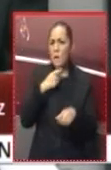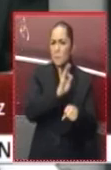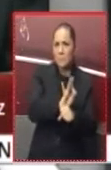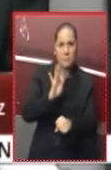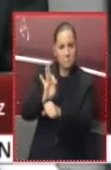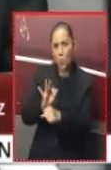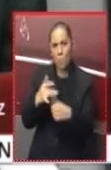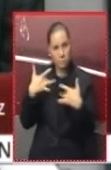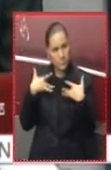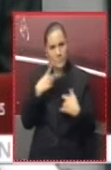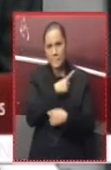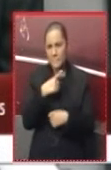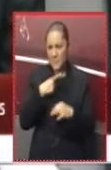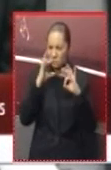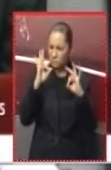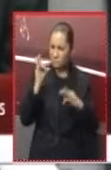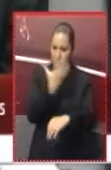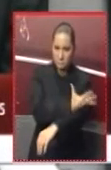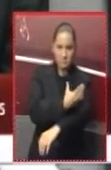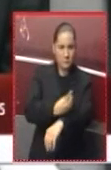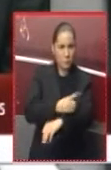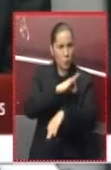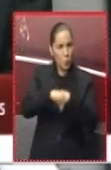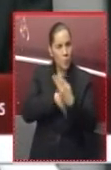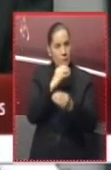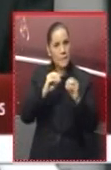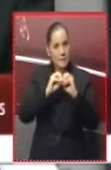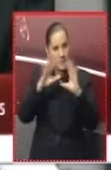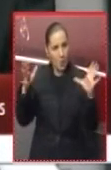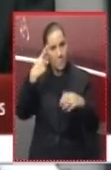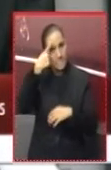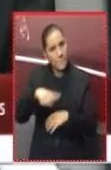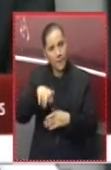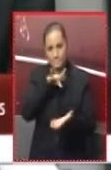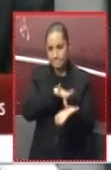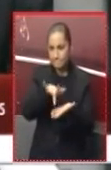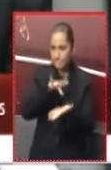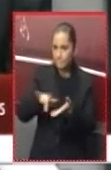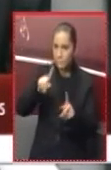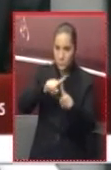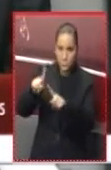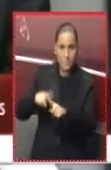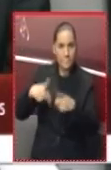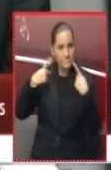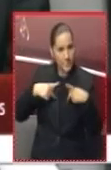con total transparencia, en favor de las mejores causas del Estado mexicano.